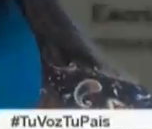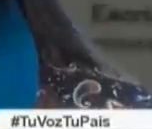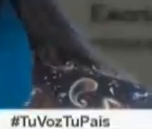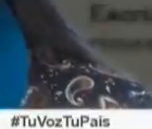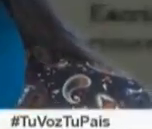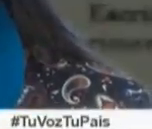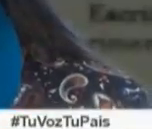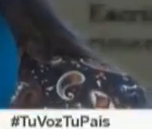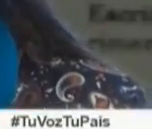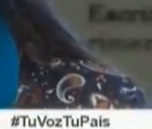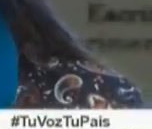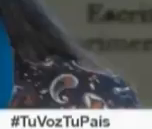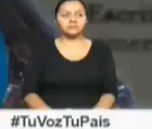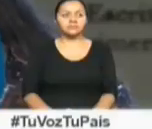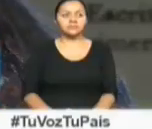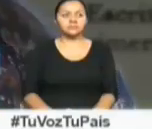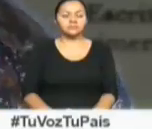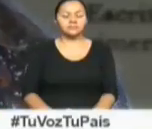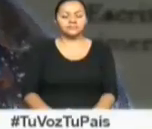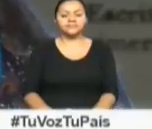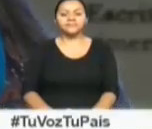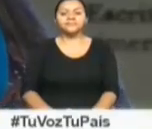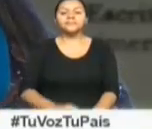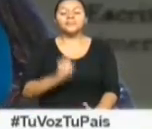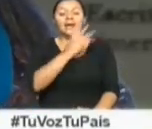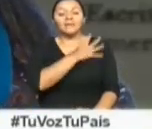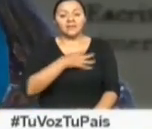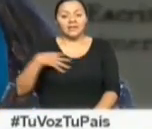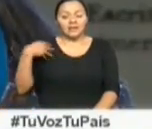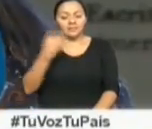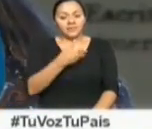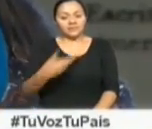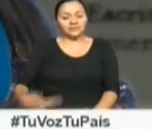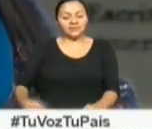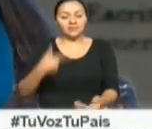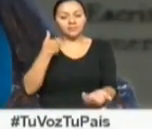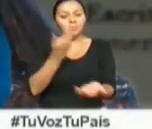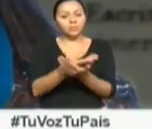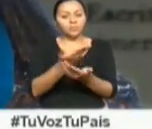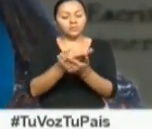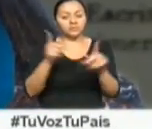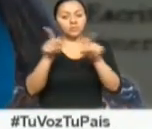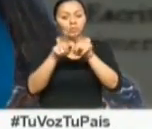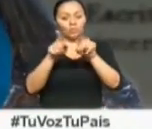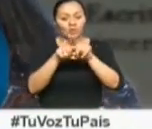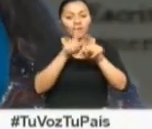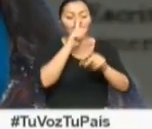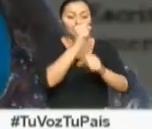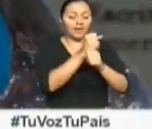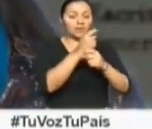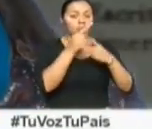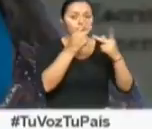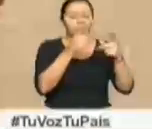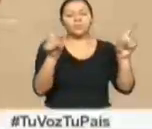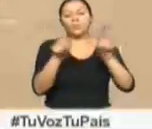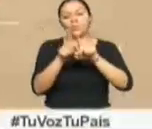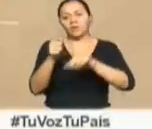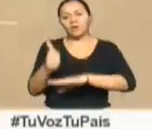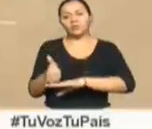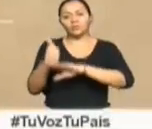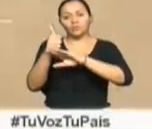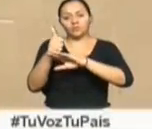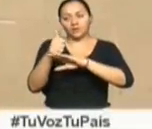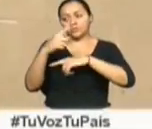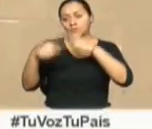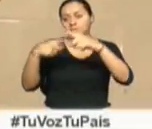este periodo legislativo. Gabriela Rivadeneira explicó que la propuesta aplica tanto para funcionarios públicos cuanto para autoridades de